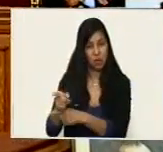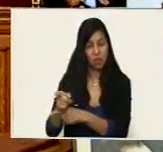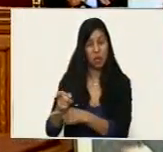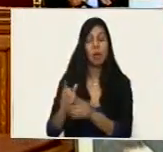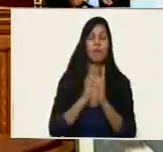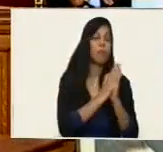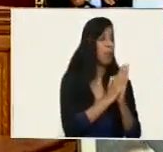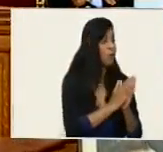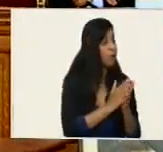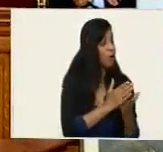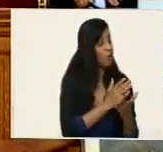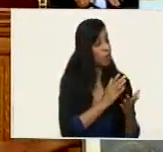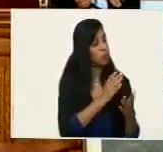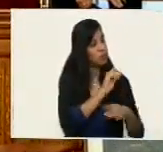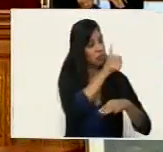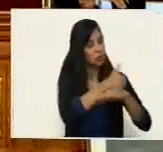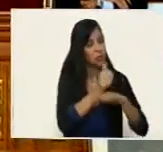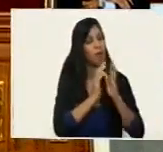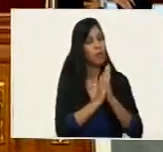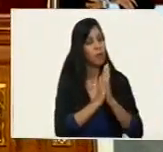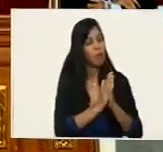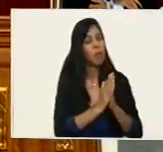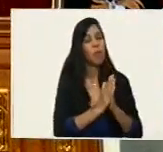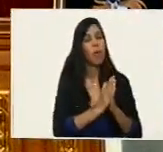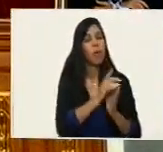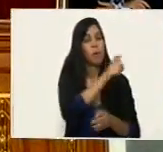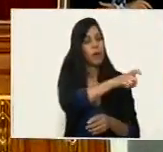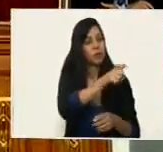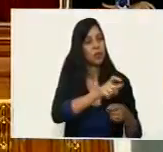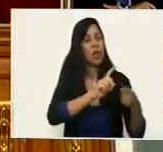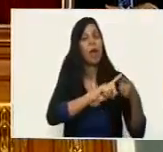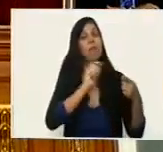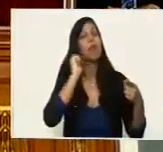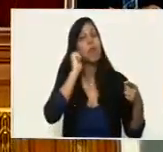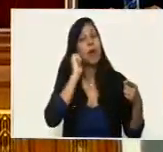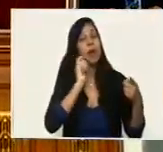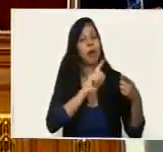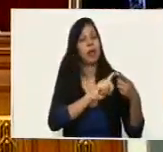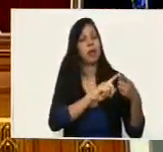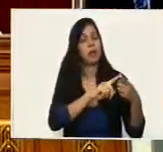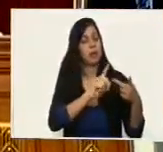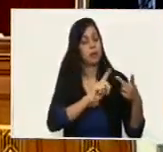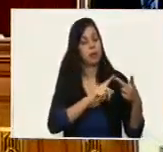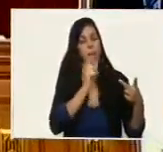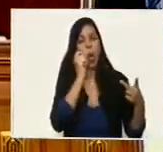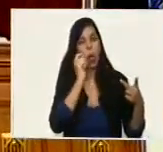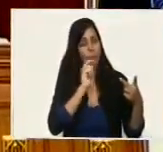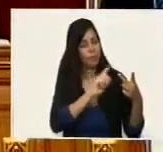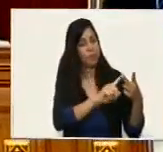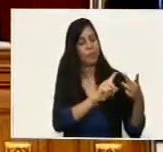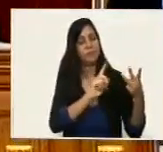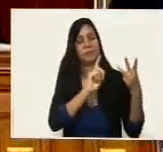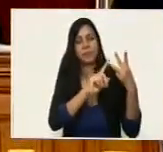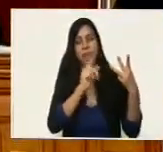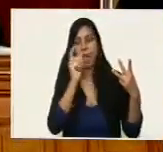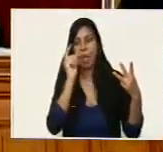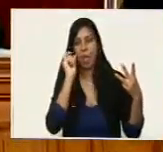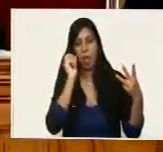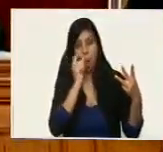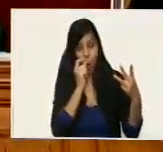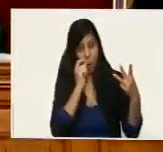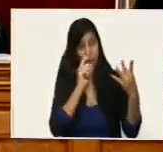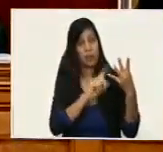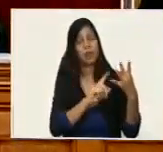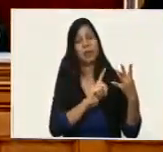Directiva pide a los constituyentes Mercedes Gutiérrez, Marco Tulio Díaz, Ángel Marcano,